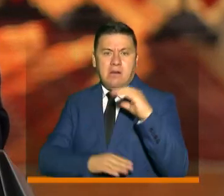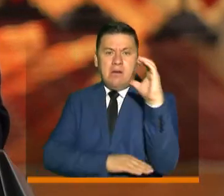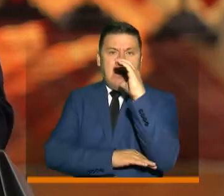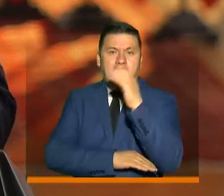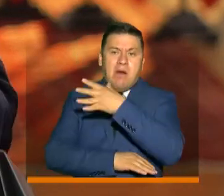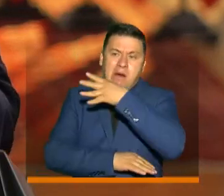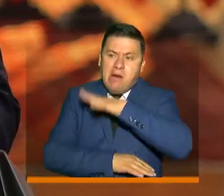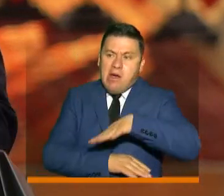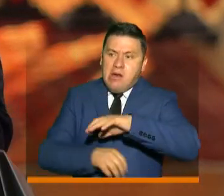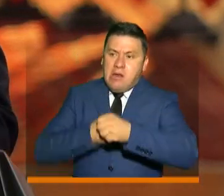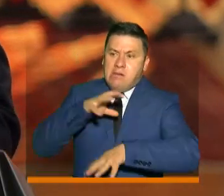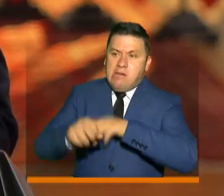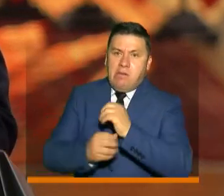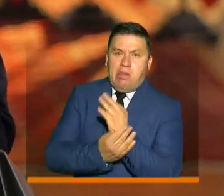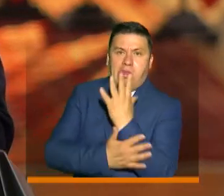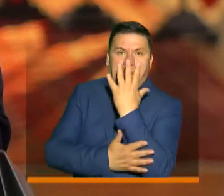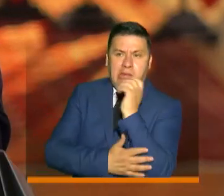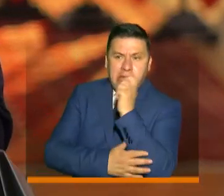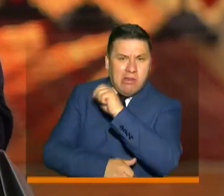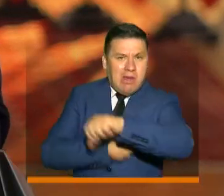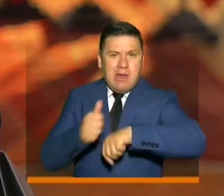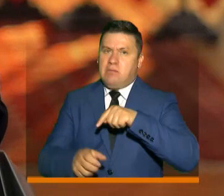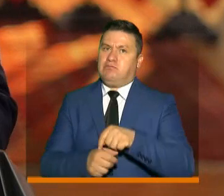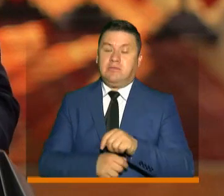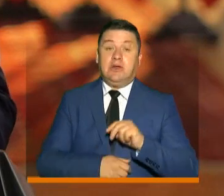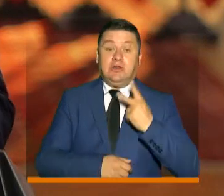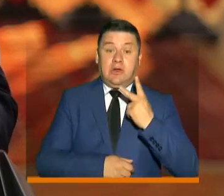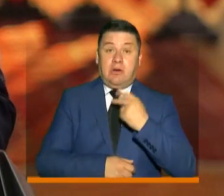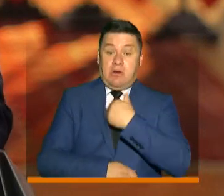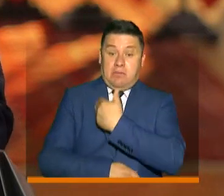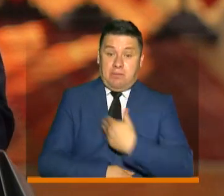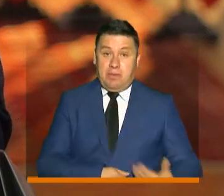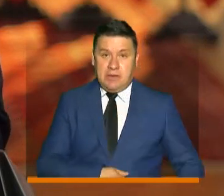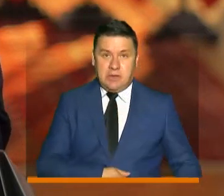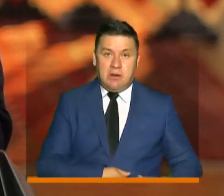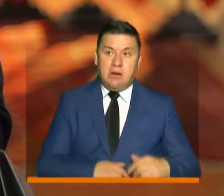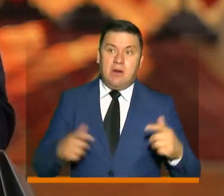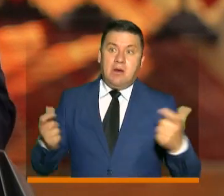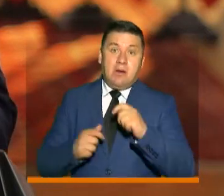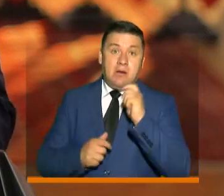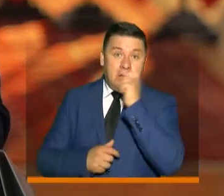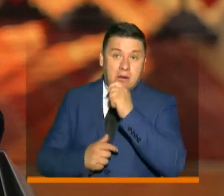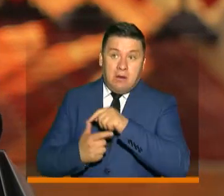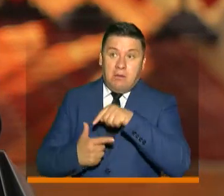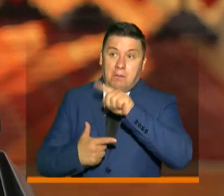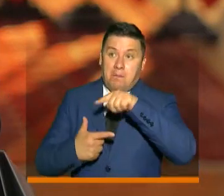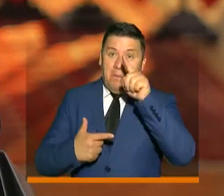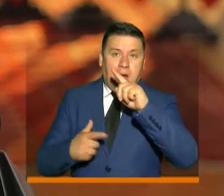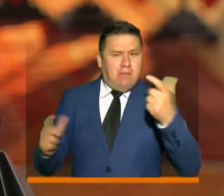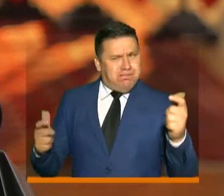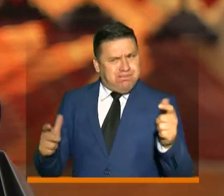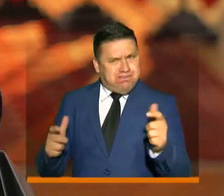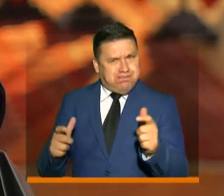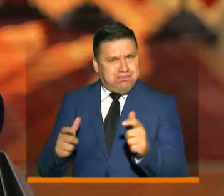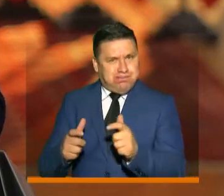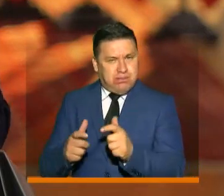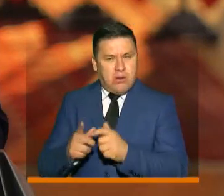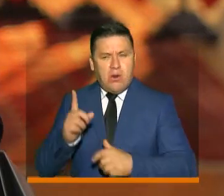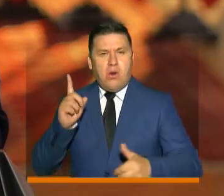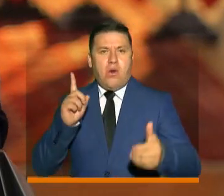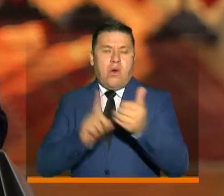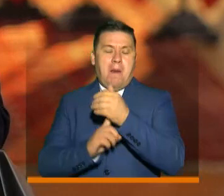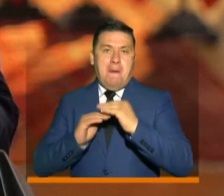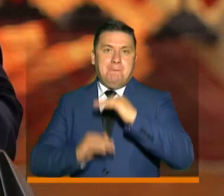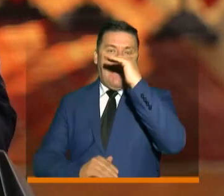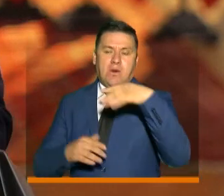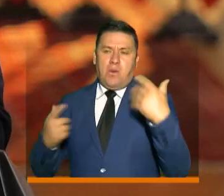y por segundo año consecutivo logramos que los cultivos ilícitos continúen disminuyendo alcanzando